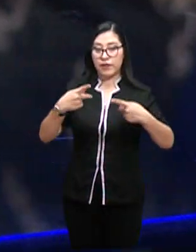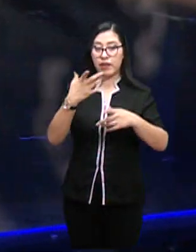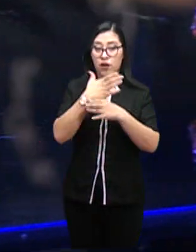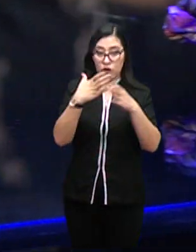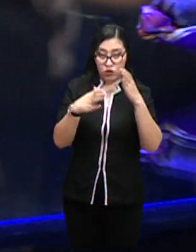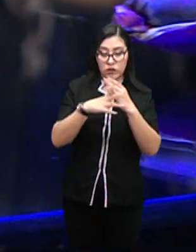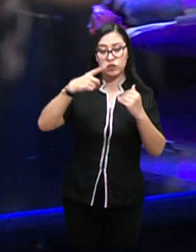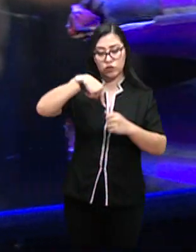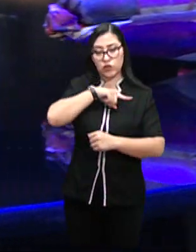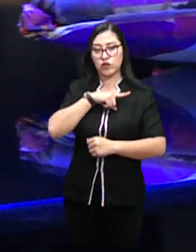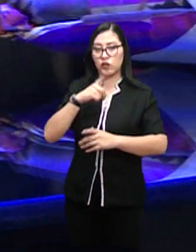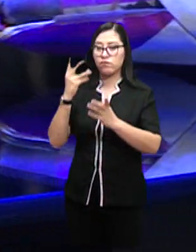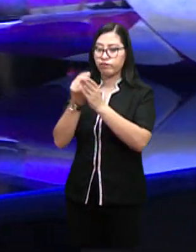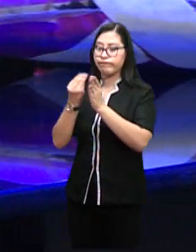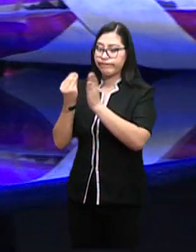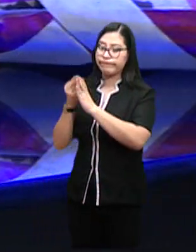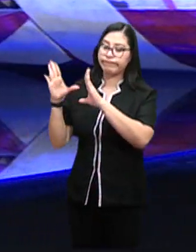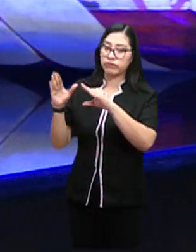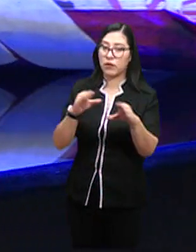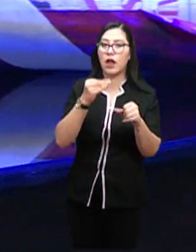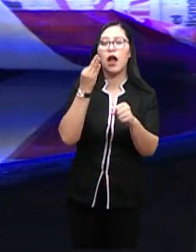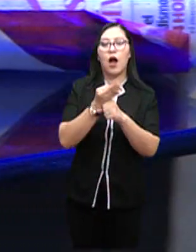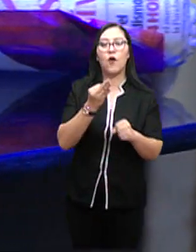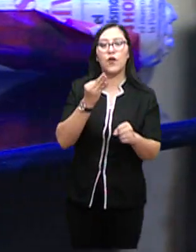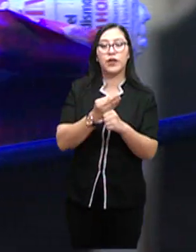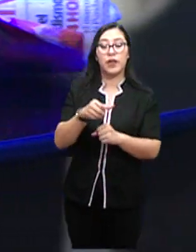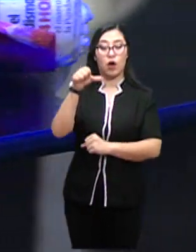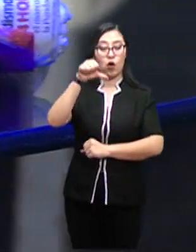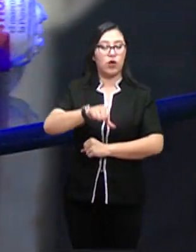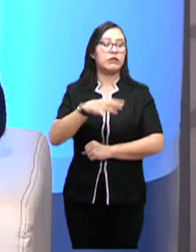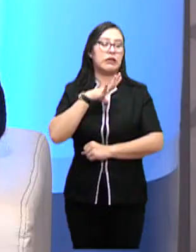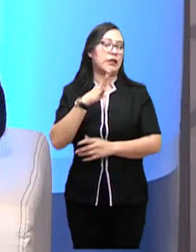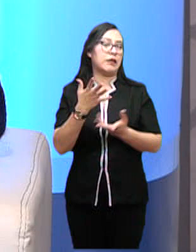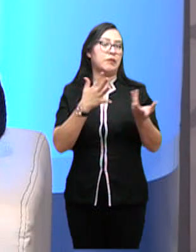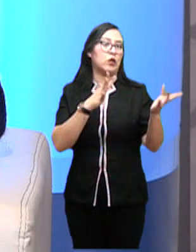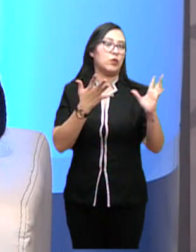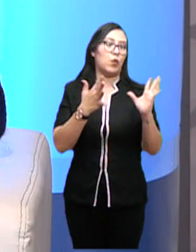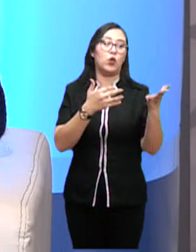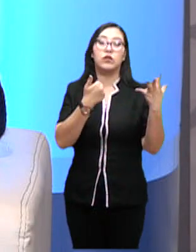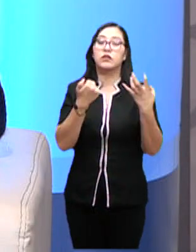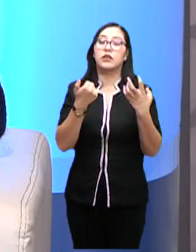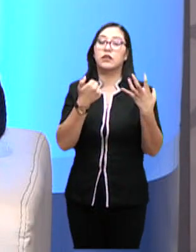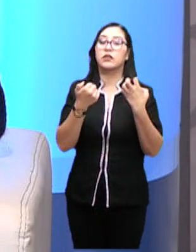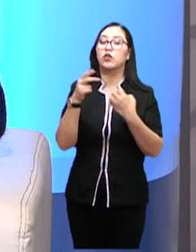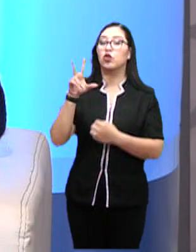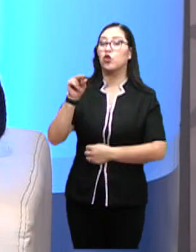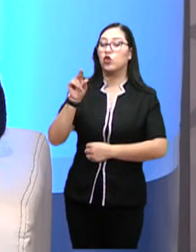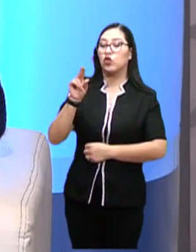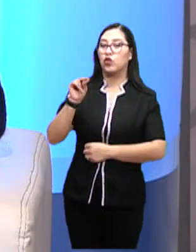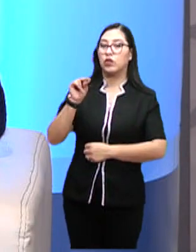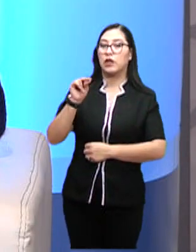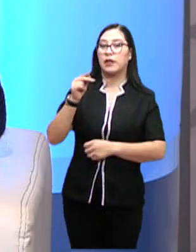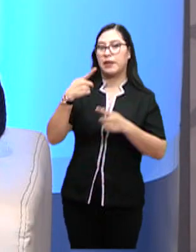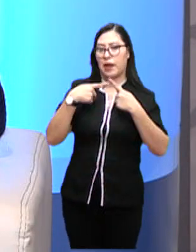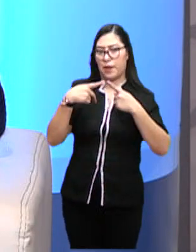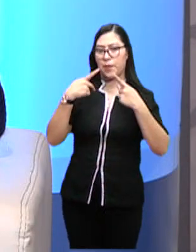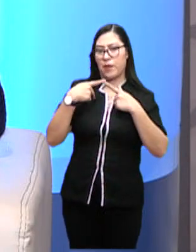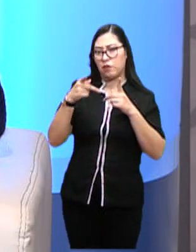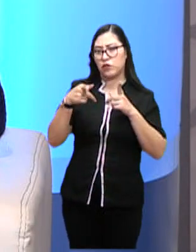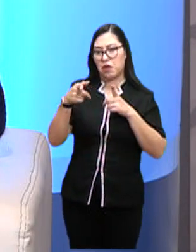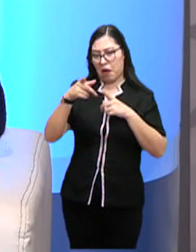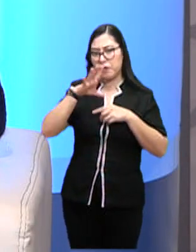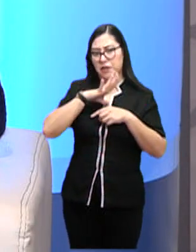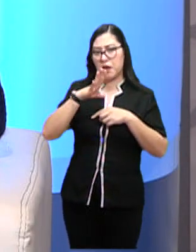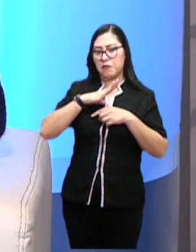productos. Hasta este momento, hasta el día de hoy, llevamos aproximadamente 680 personas que han tomado estos